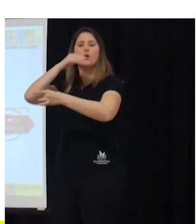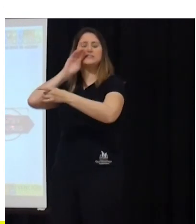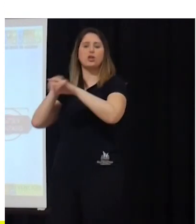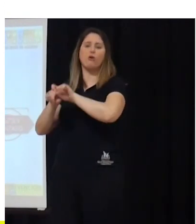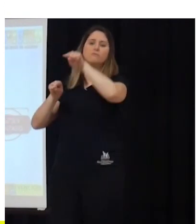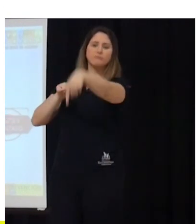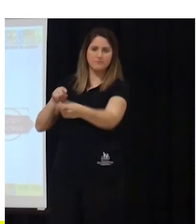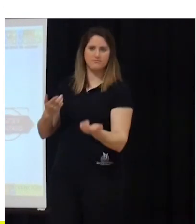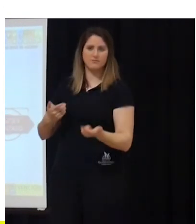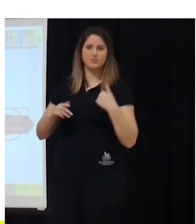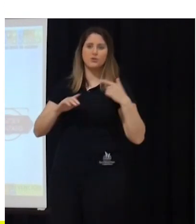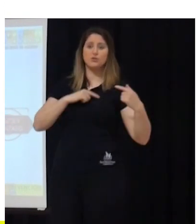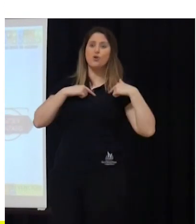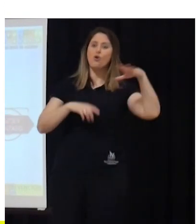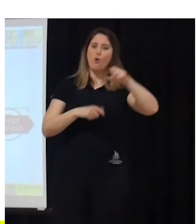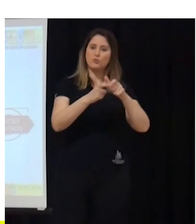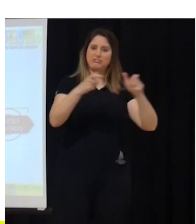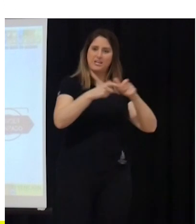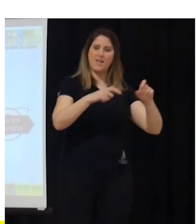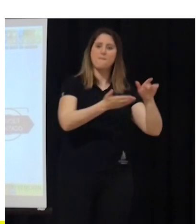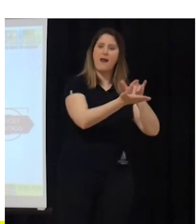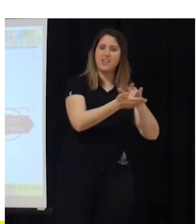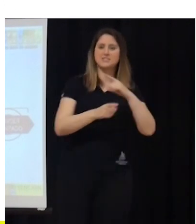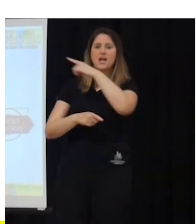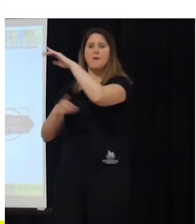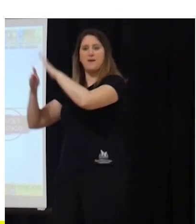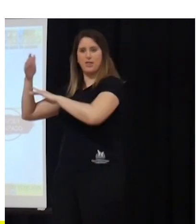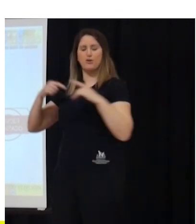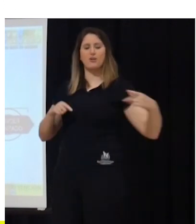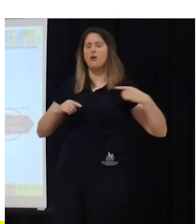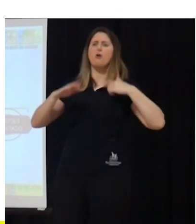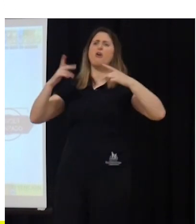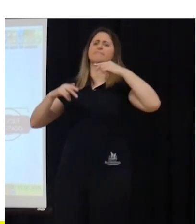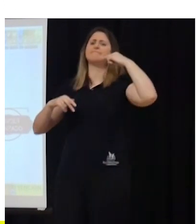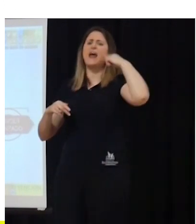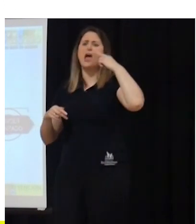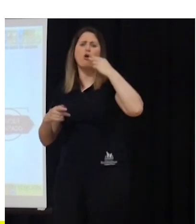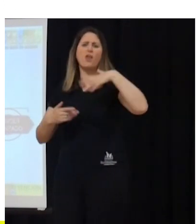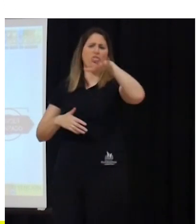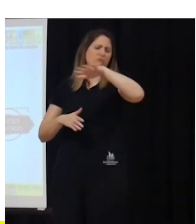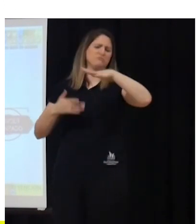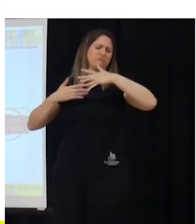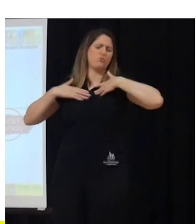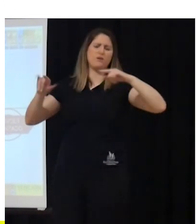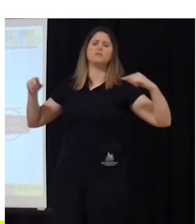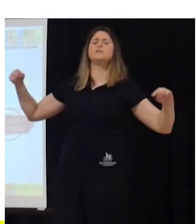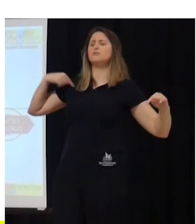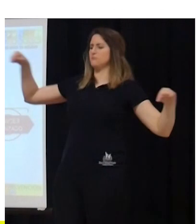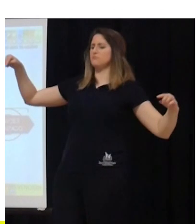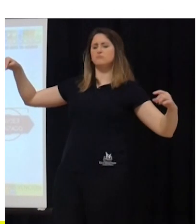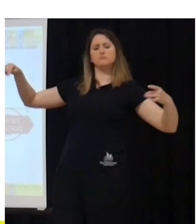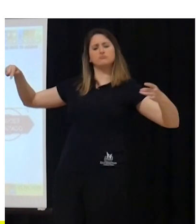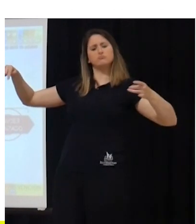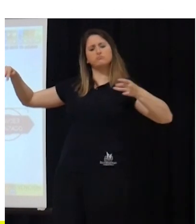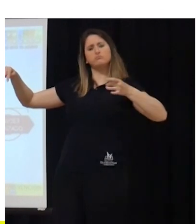Valencia, Barcelona, nosotros vamos a bajarnos en base Castellón o Tarragona o donde sea, pero no vamos a dejar que lleguemos a la